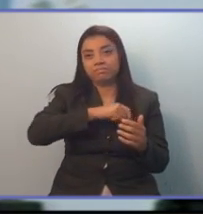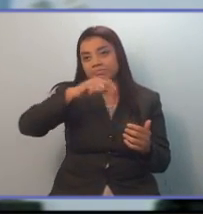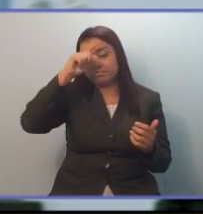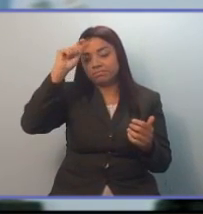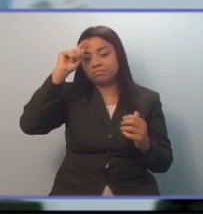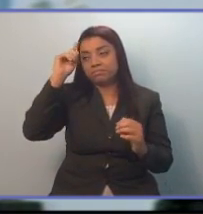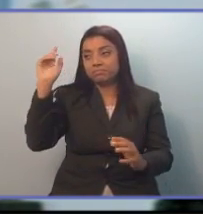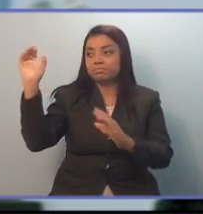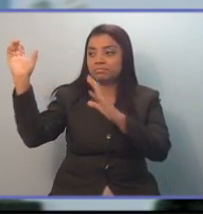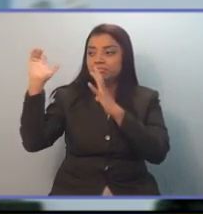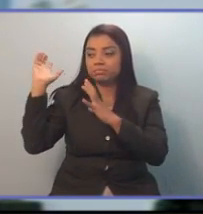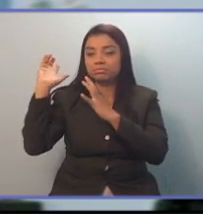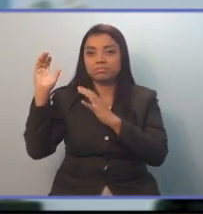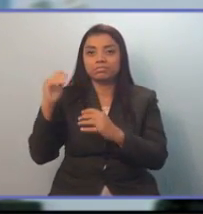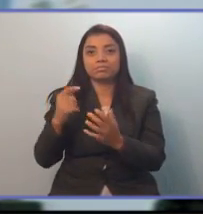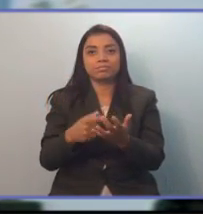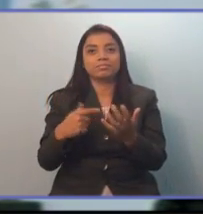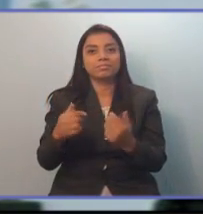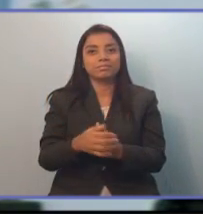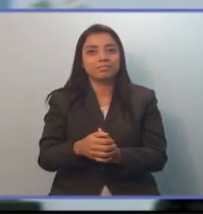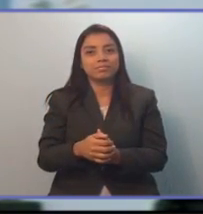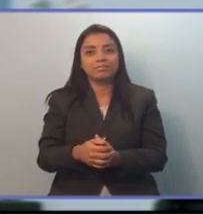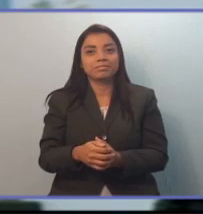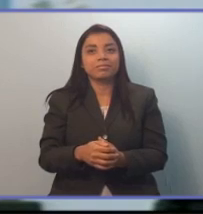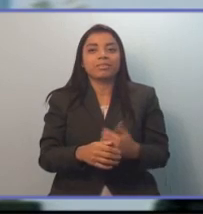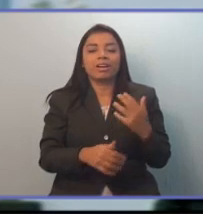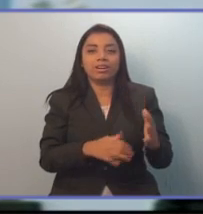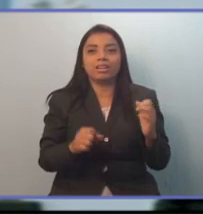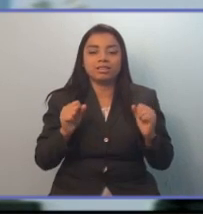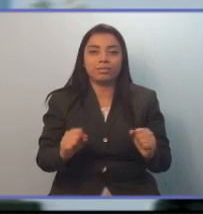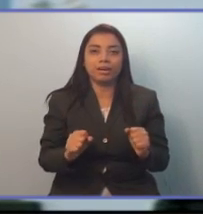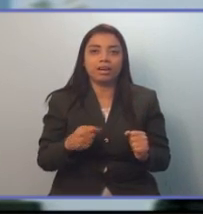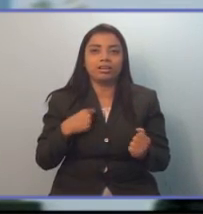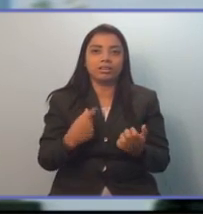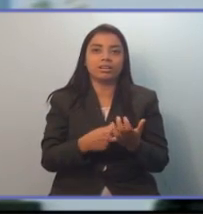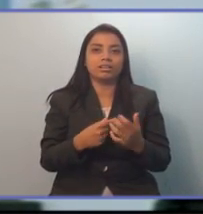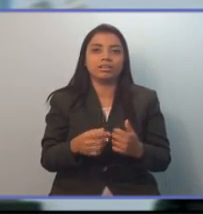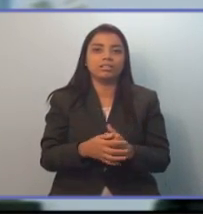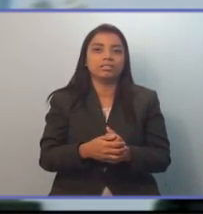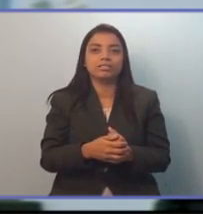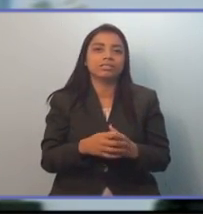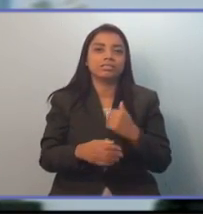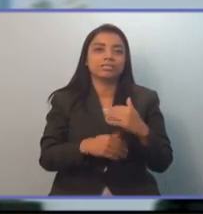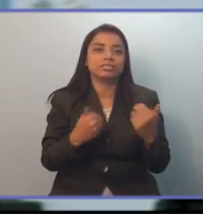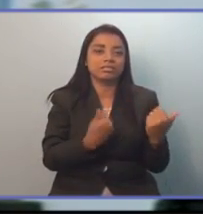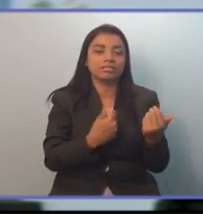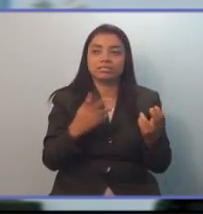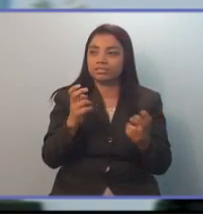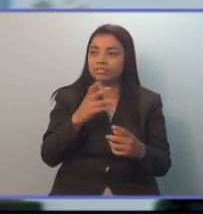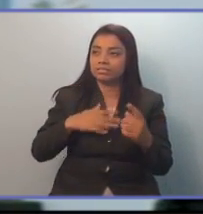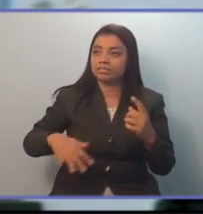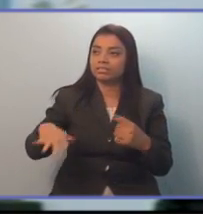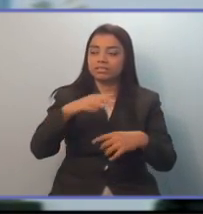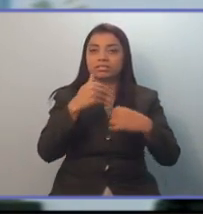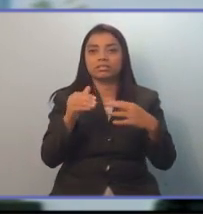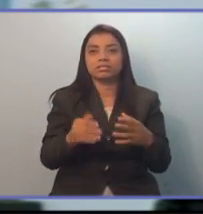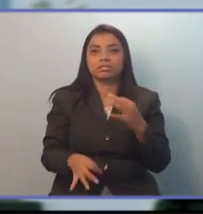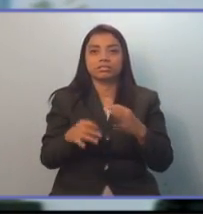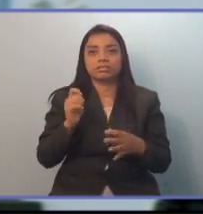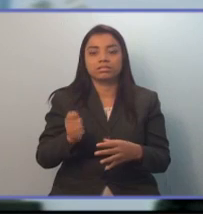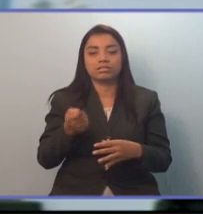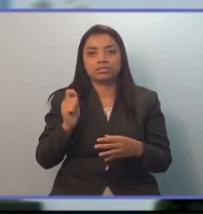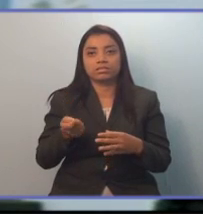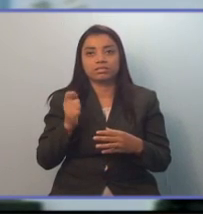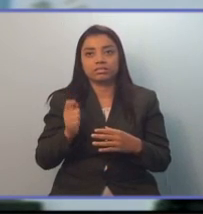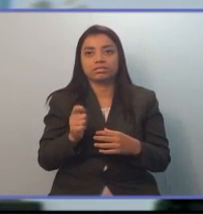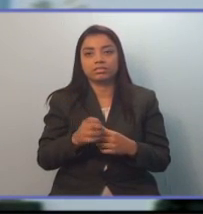juzgados o tribunales que ejercen la jurisdicción común en materia penal, para evitar la creación de más tribunales.